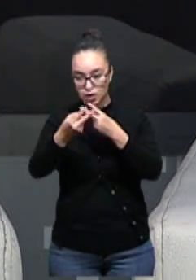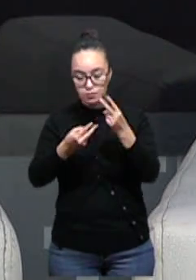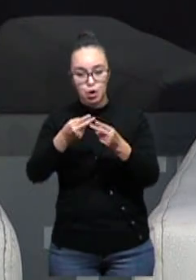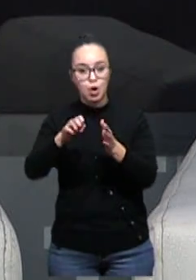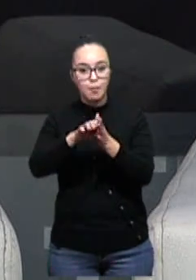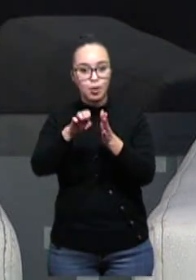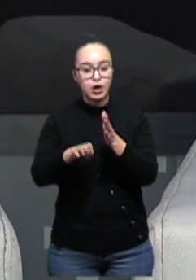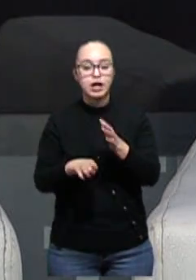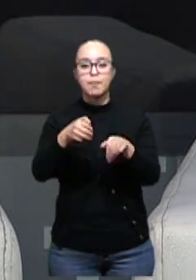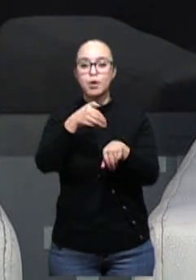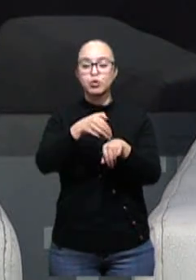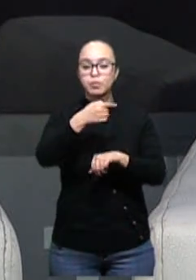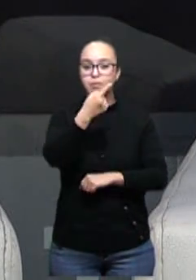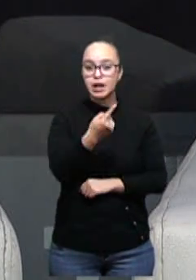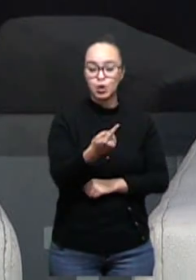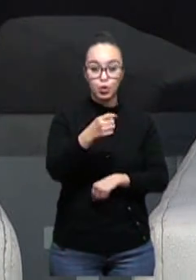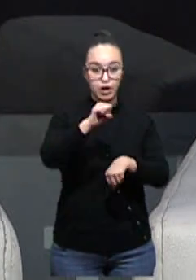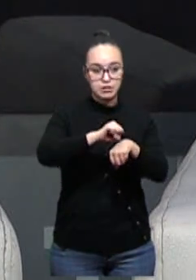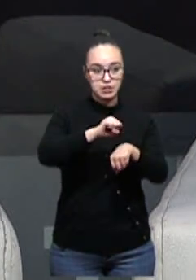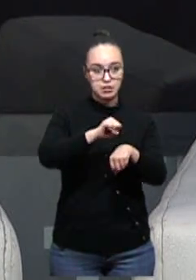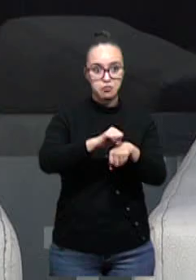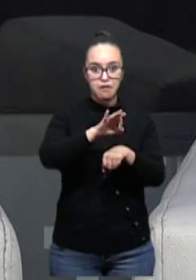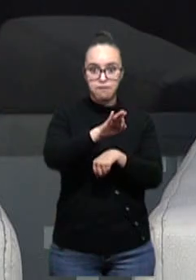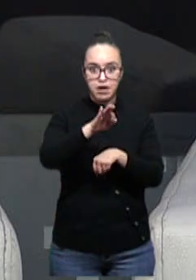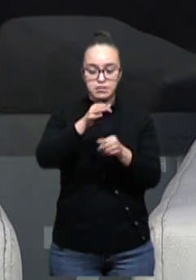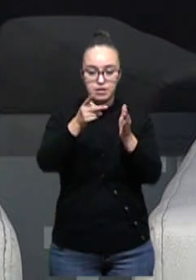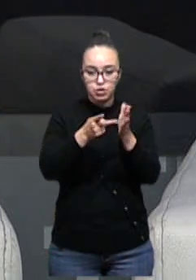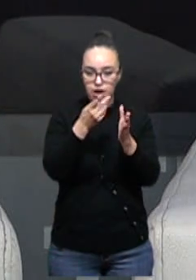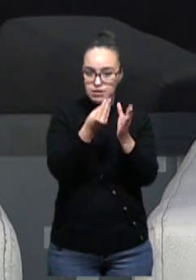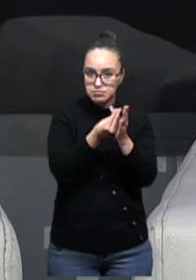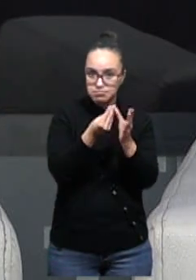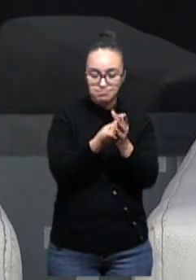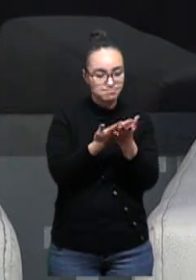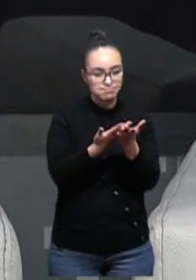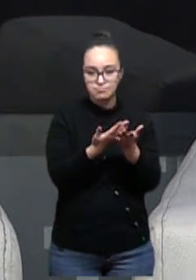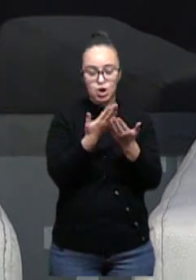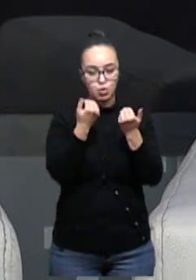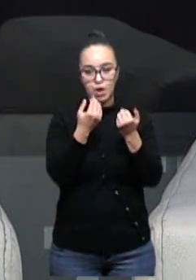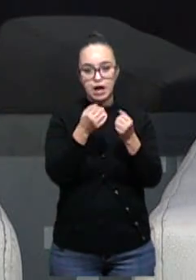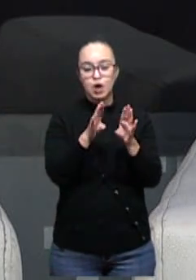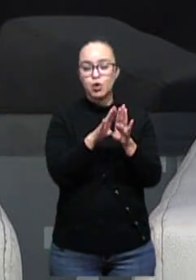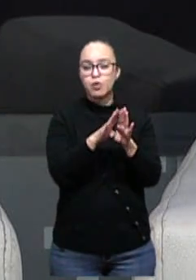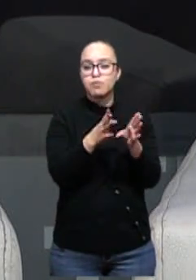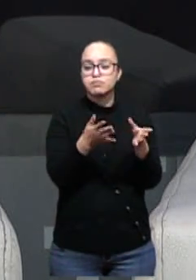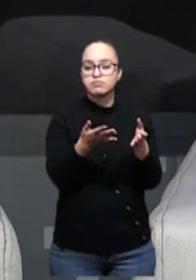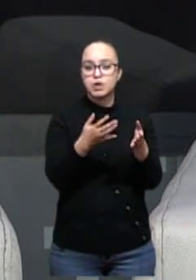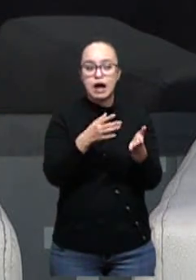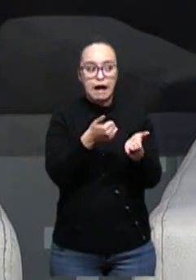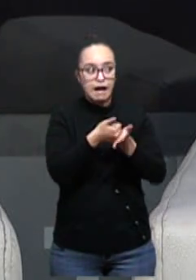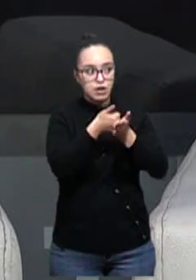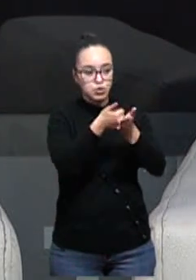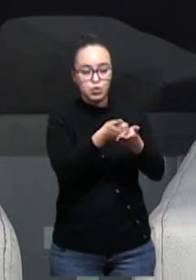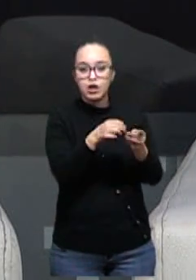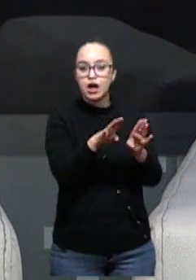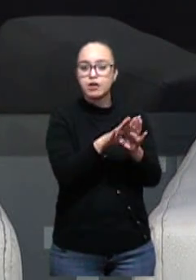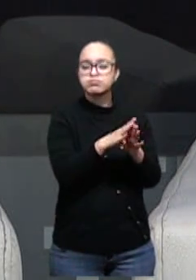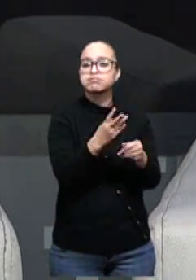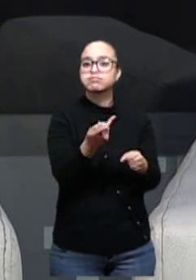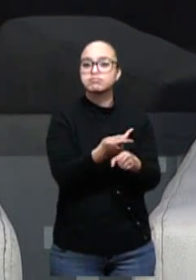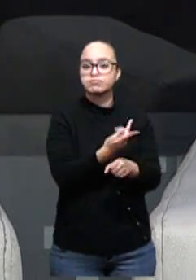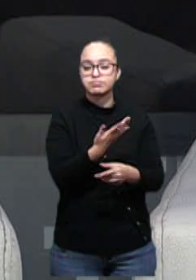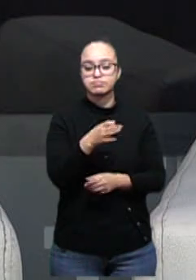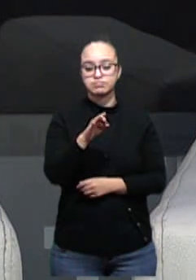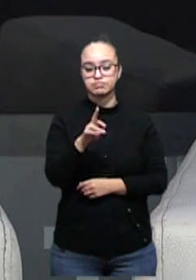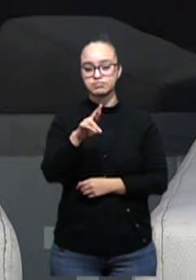técnica 1 no ha regresado, no tiene fecha para regresar, no tiene las condiciones para dicho regreso, ¿en qué se puede apoyar? ¿Qué va a pasar? Y